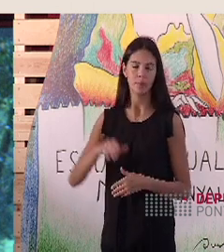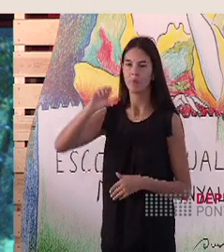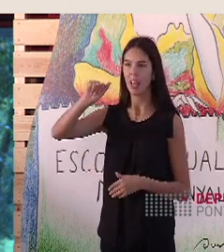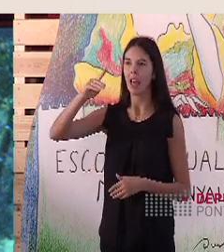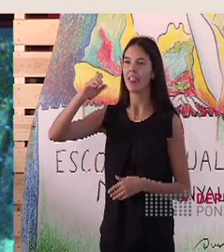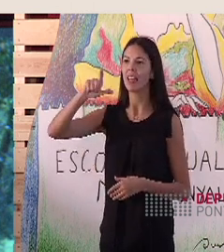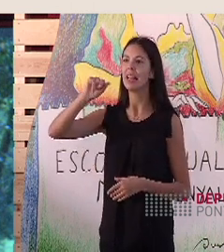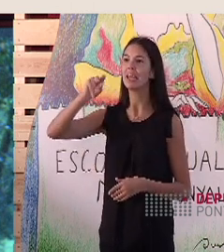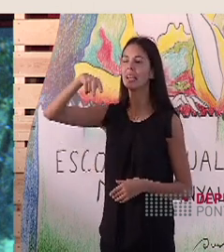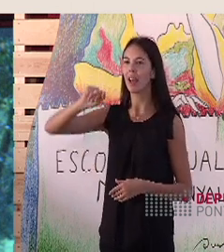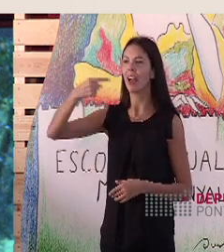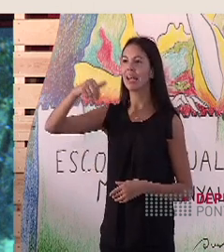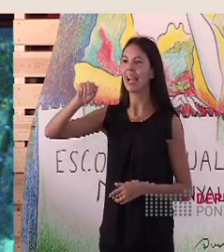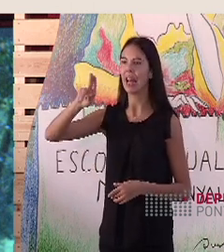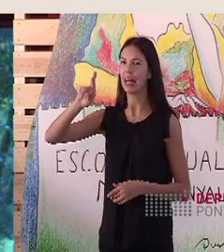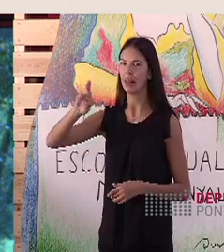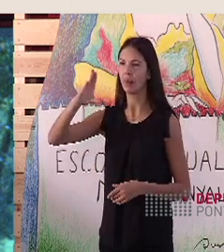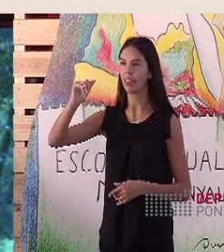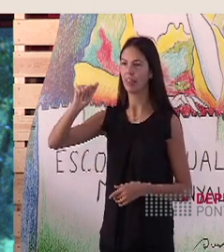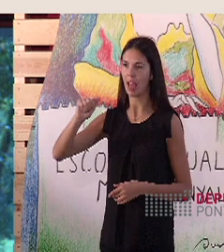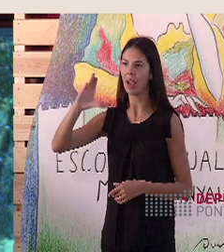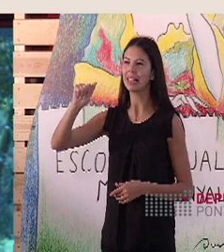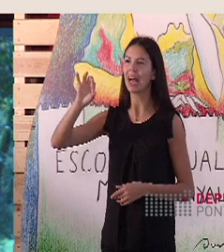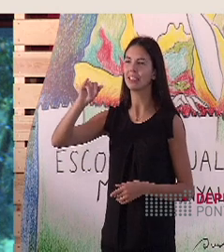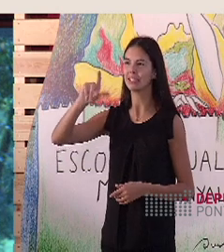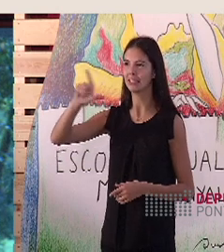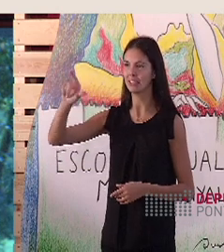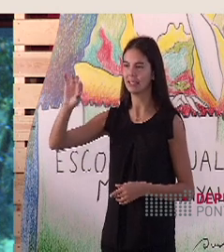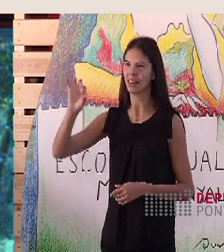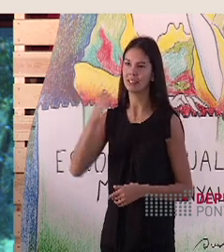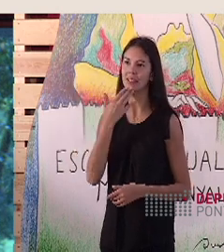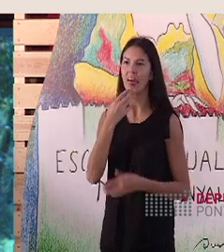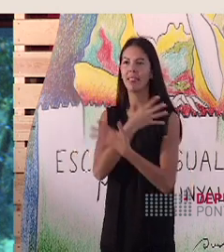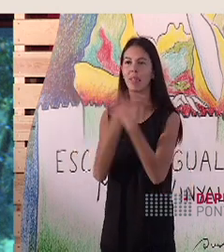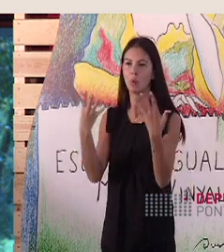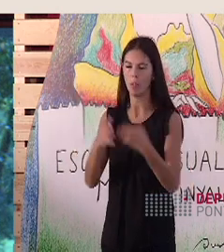Adelina García Casillas, 19 anos.